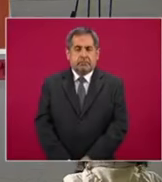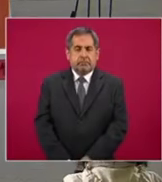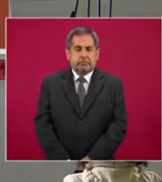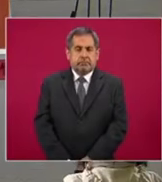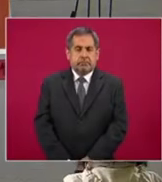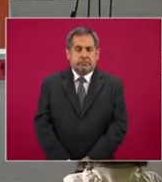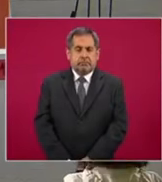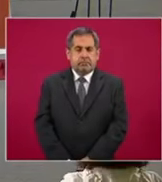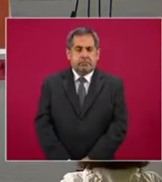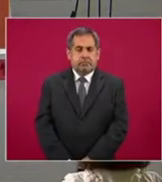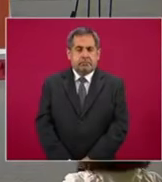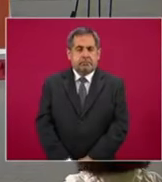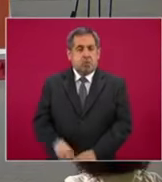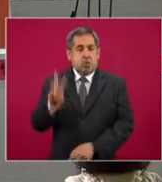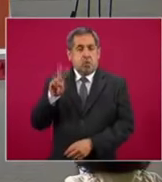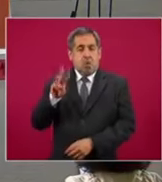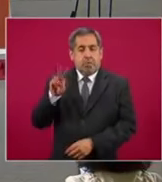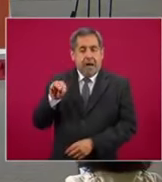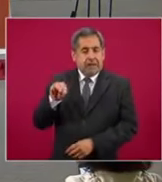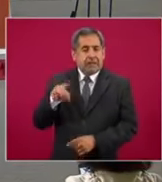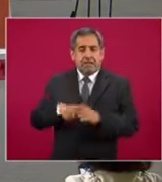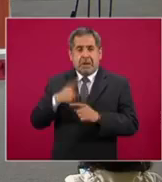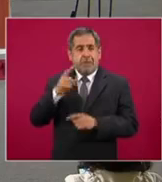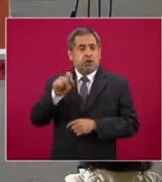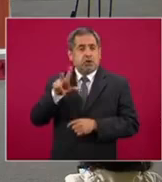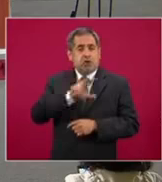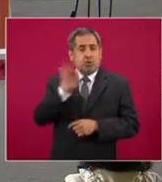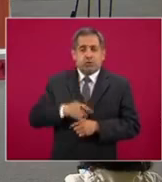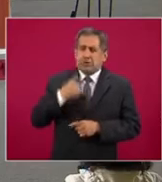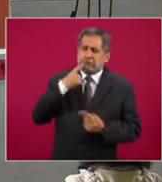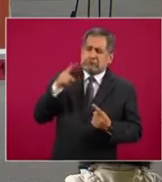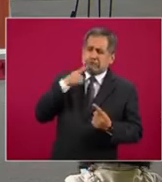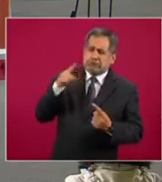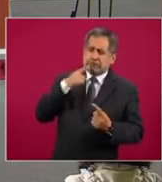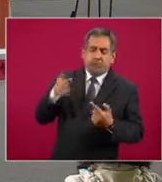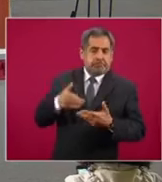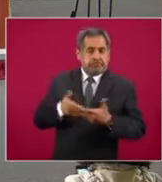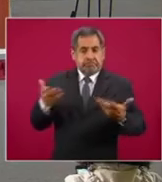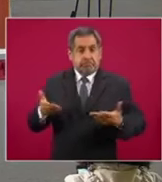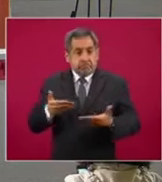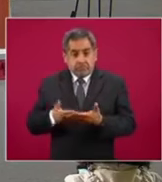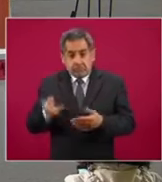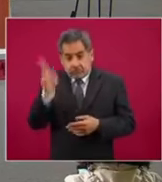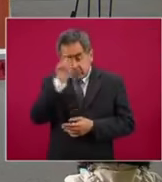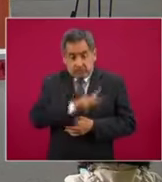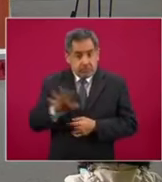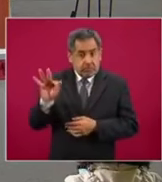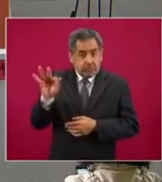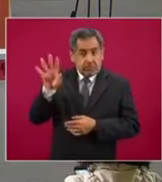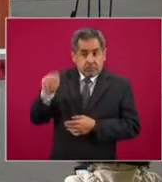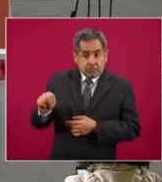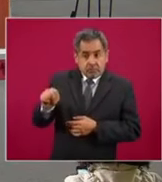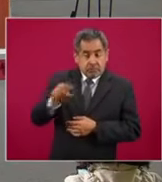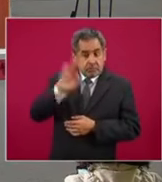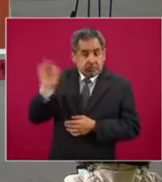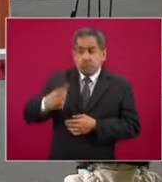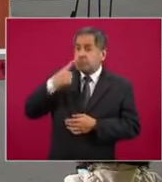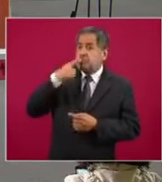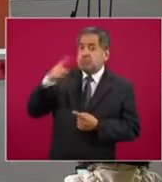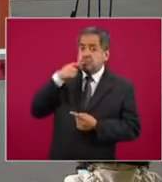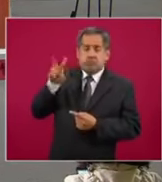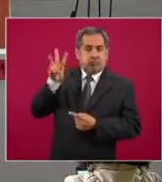pasado tuvo un 28 por de las quejas este año ellos tuvieron el 49 de las quejas